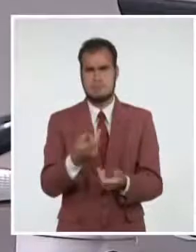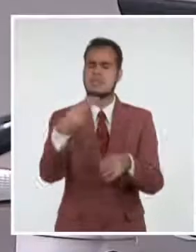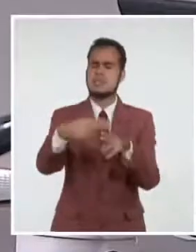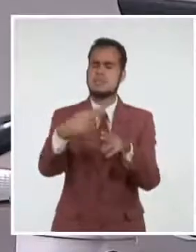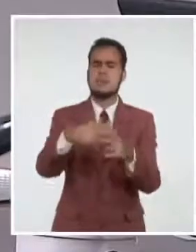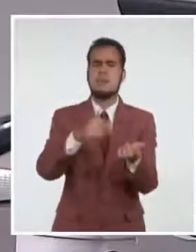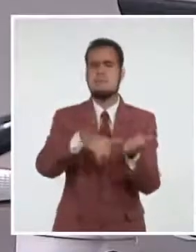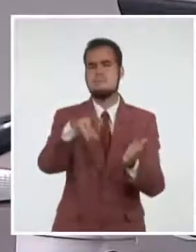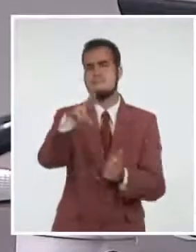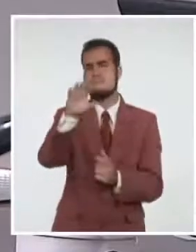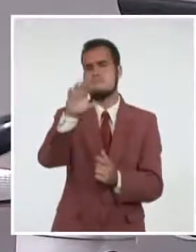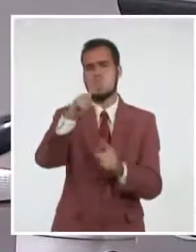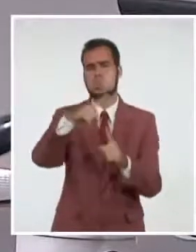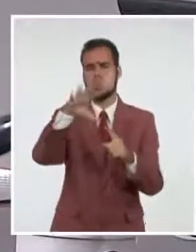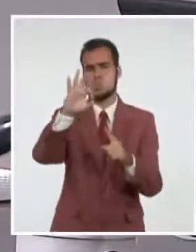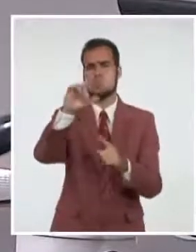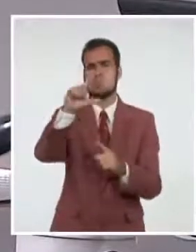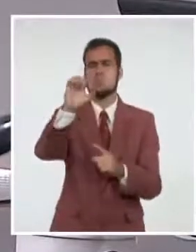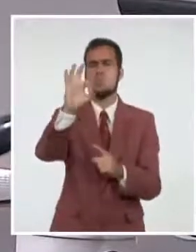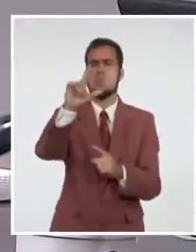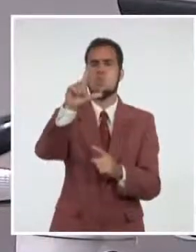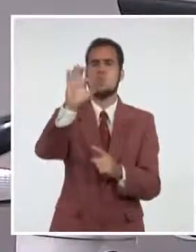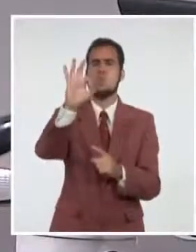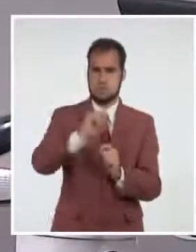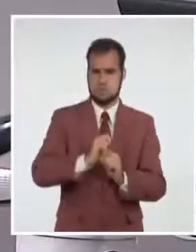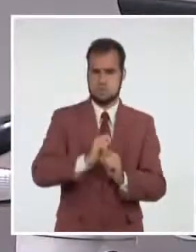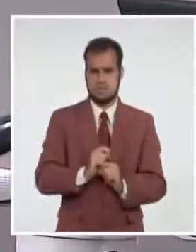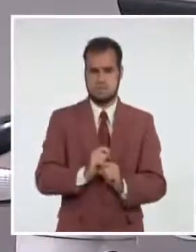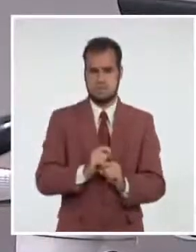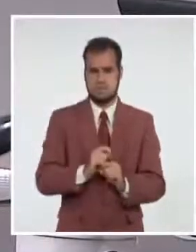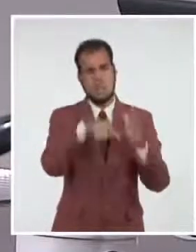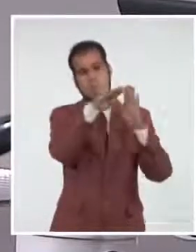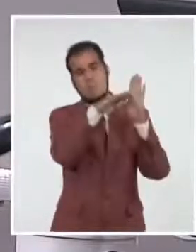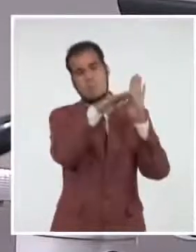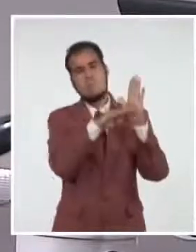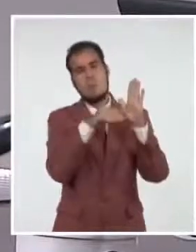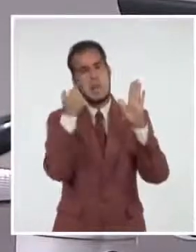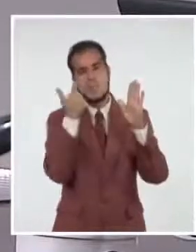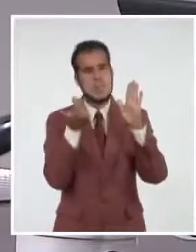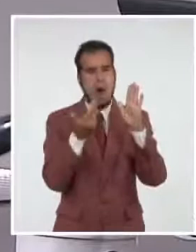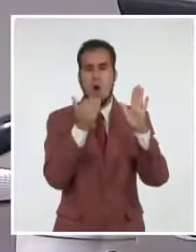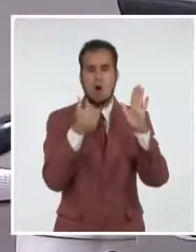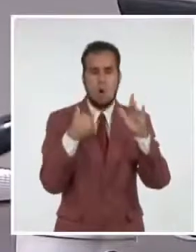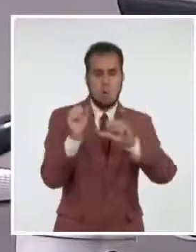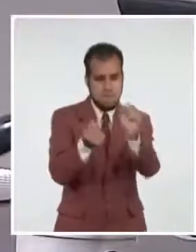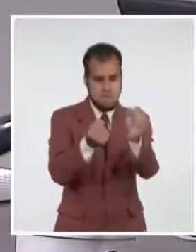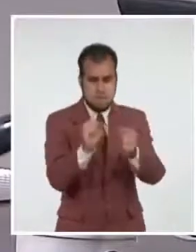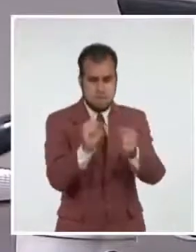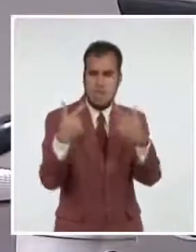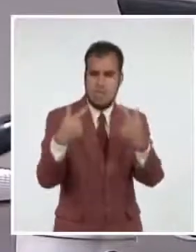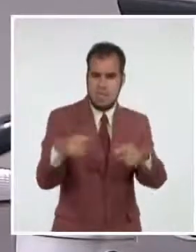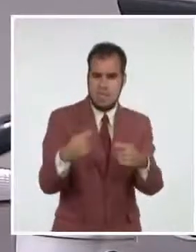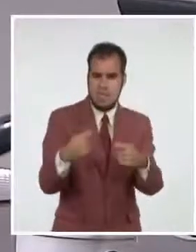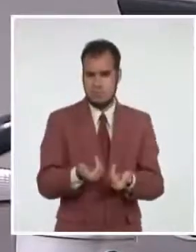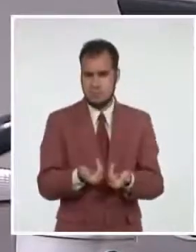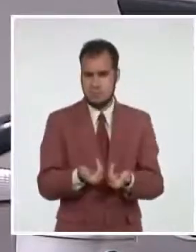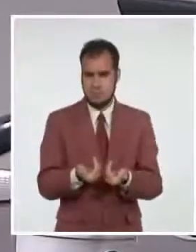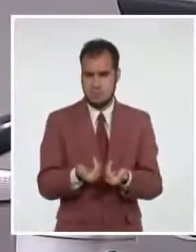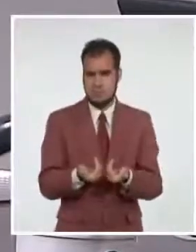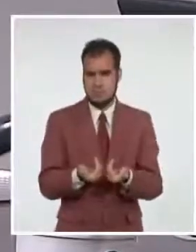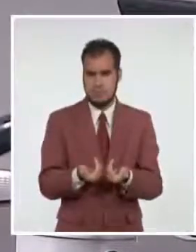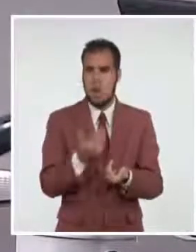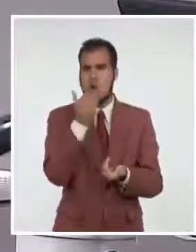la norma, como la forma de actuación consensuada para un determinado problema. En este caso, el protocolo